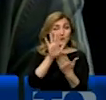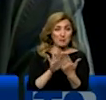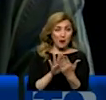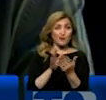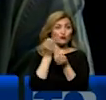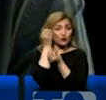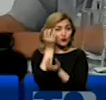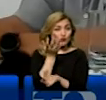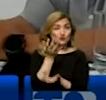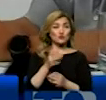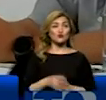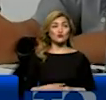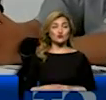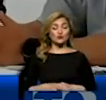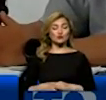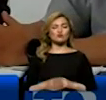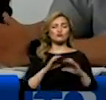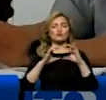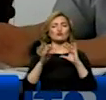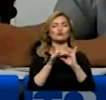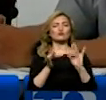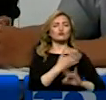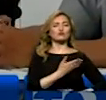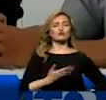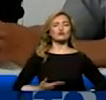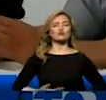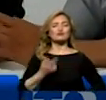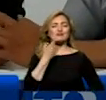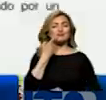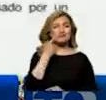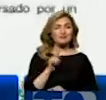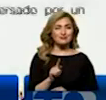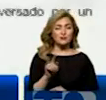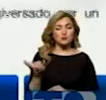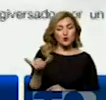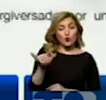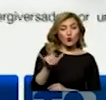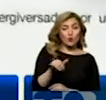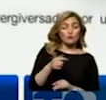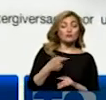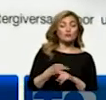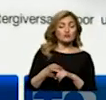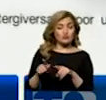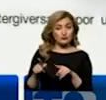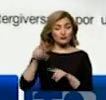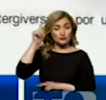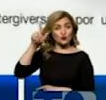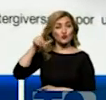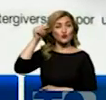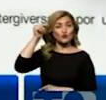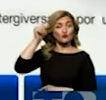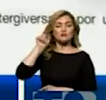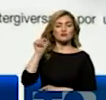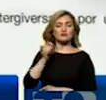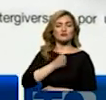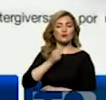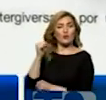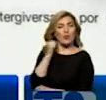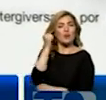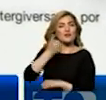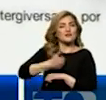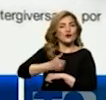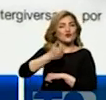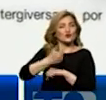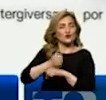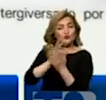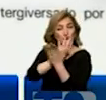e información. En el comunicado de Presidencia se ratifica que, al igual que otros estados, el gobierno tiene derechos de autor